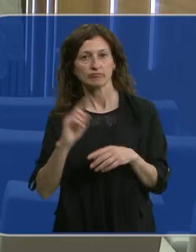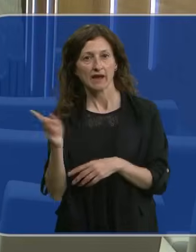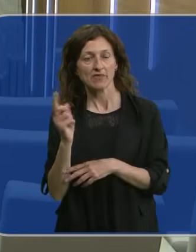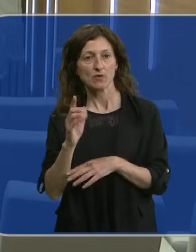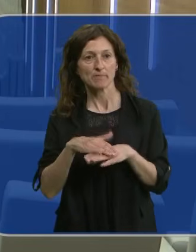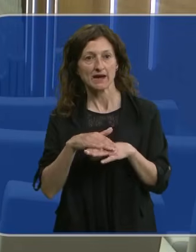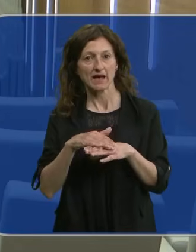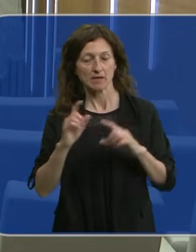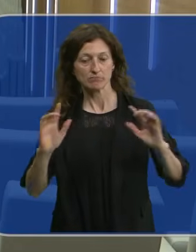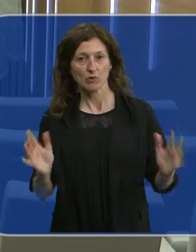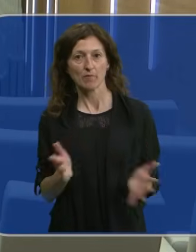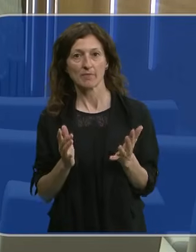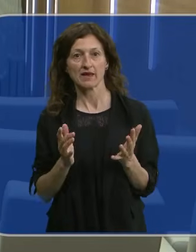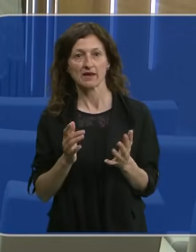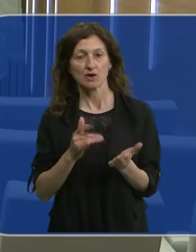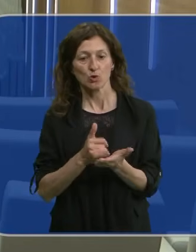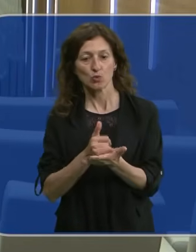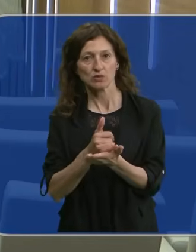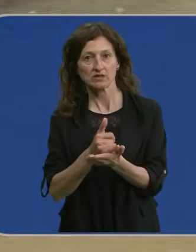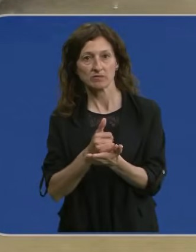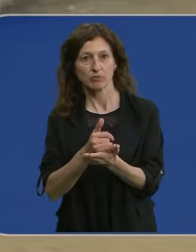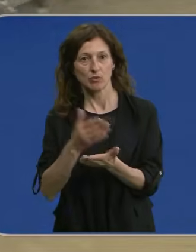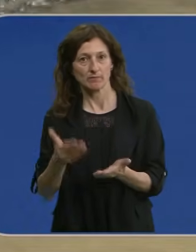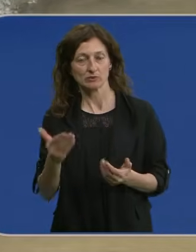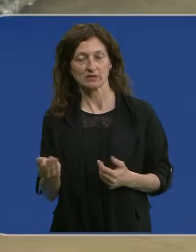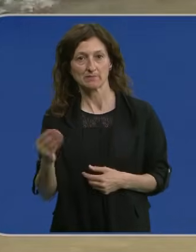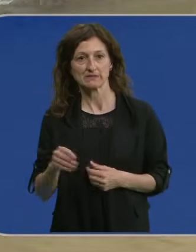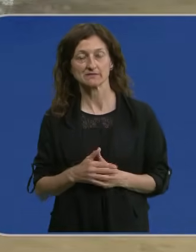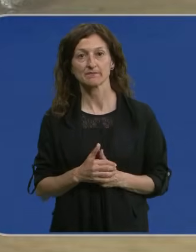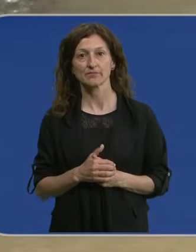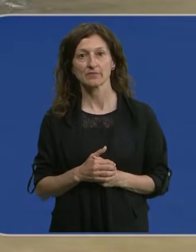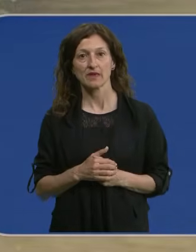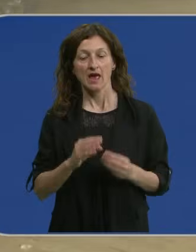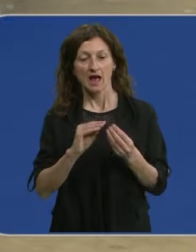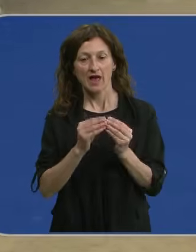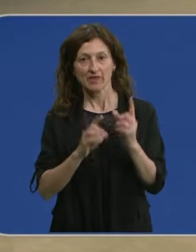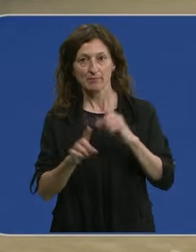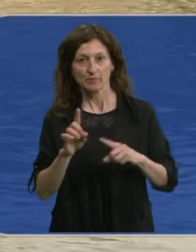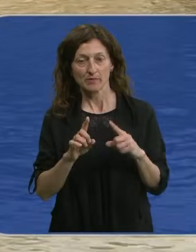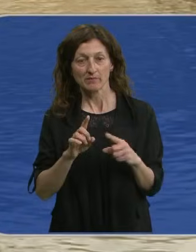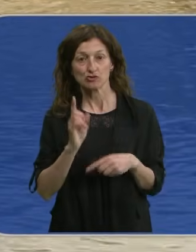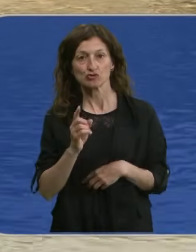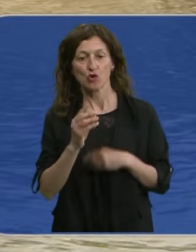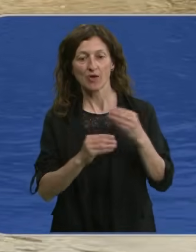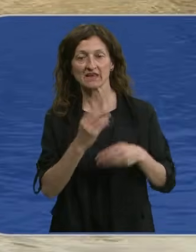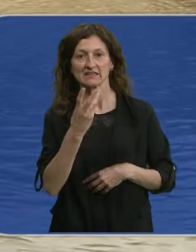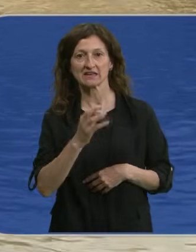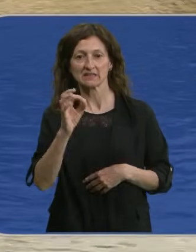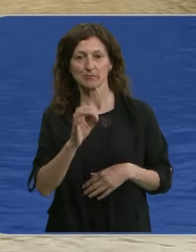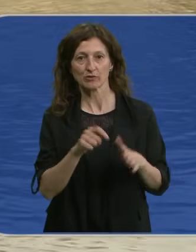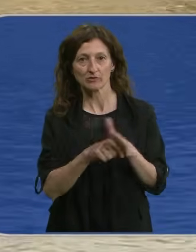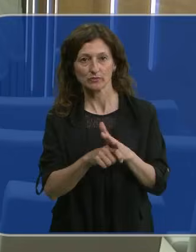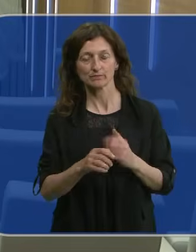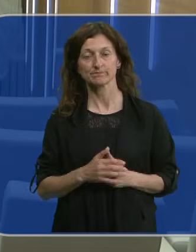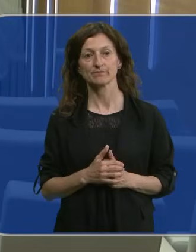promover la generación e incremento de cultivos de alto valor añadido. El problema, dicen, está en la ejecución. Solo se llevan a cabo el 30% de las